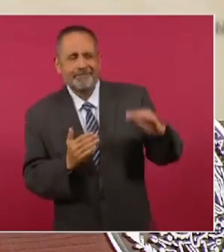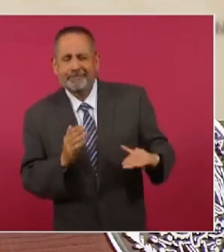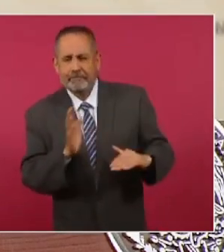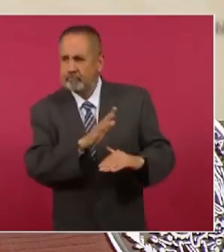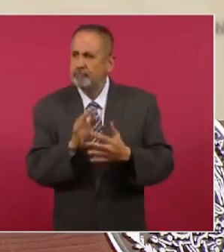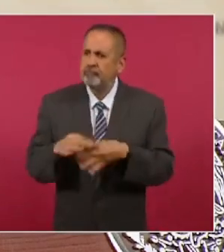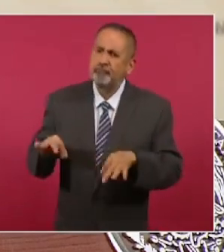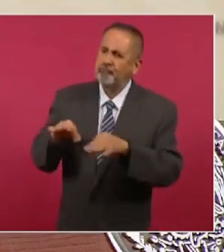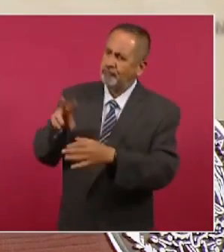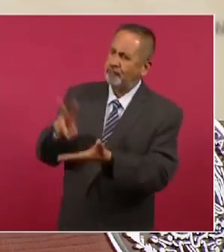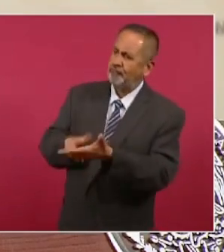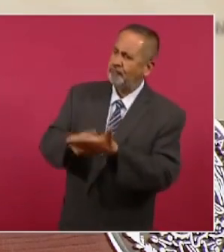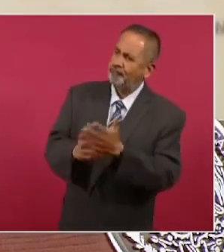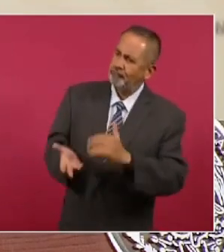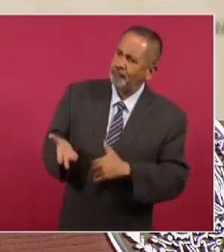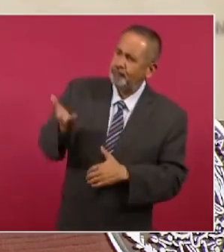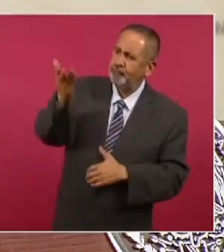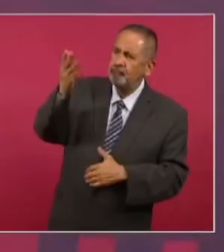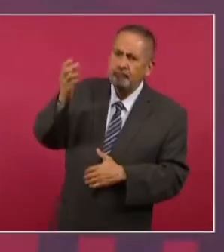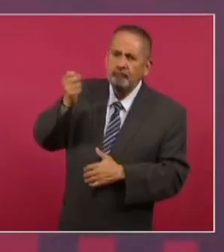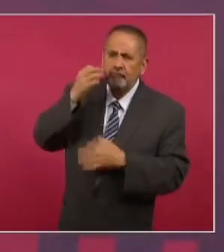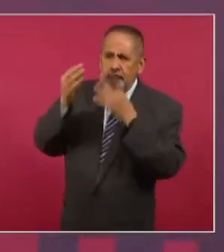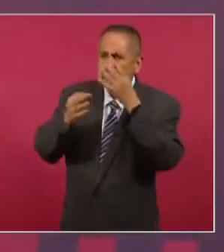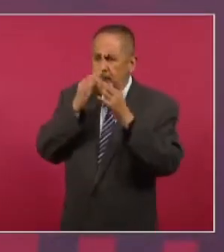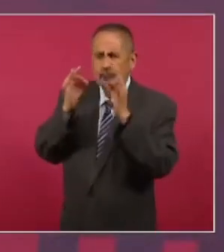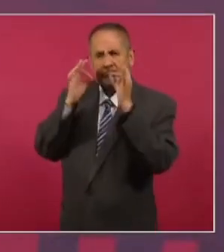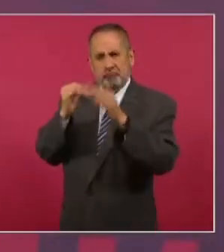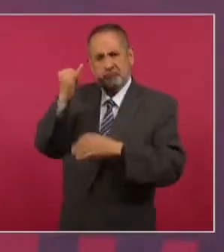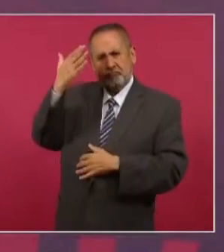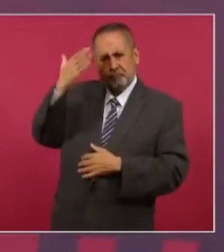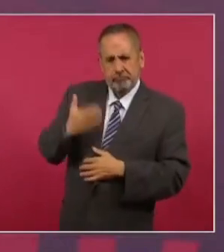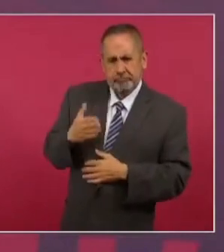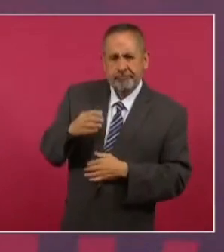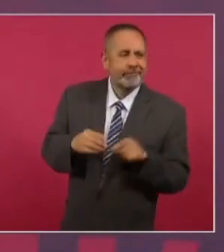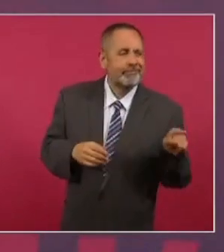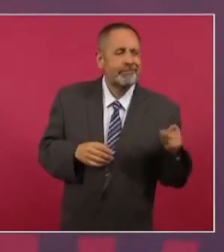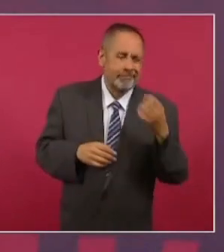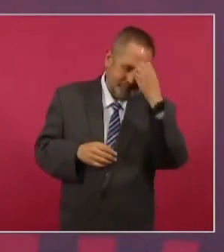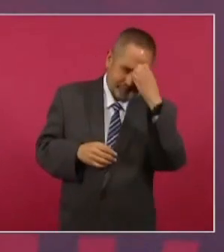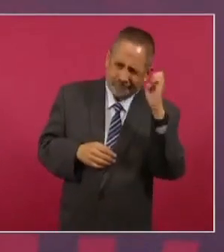la campaña racista